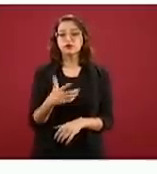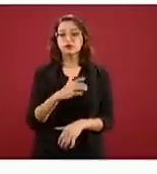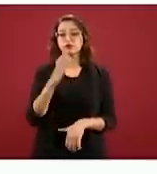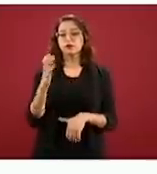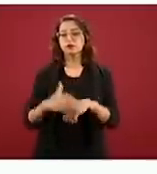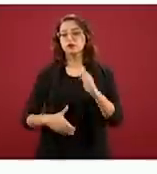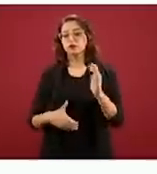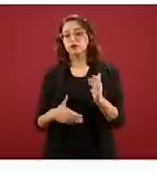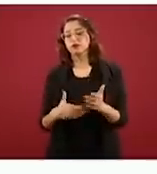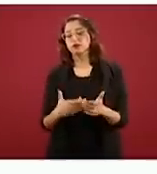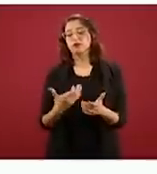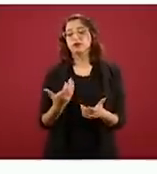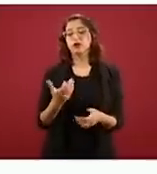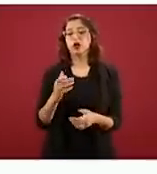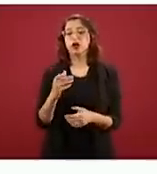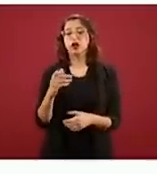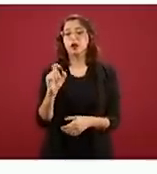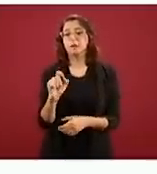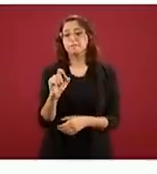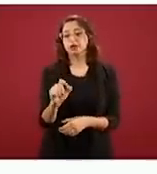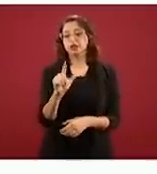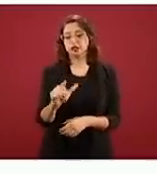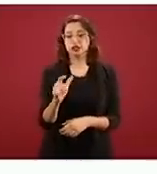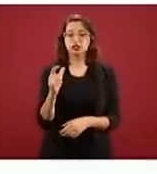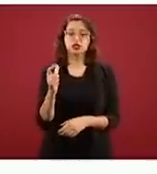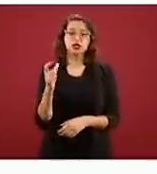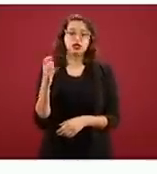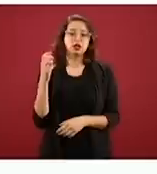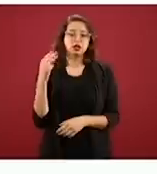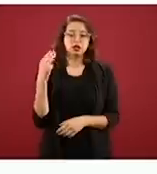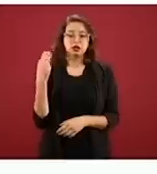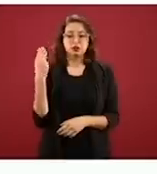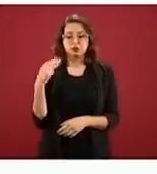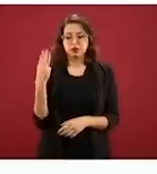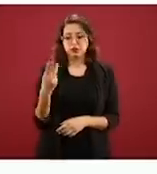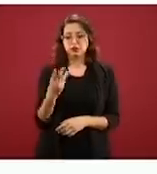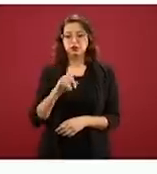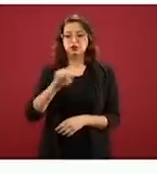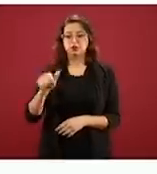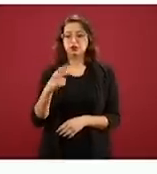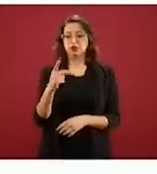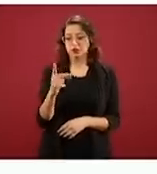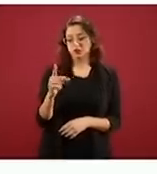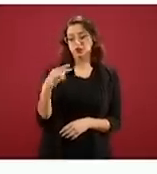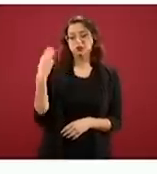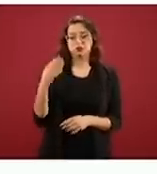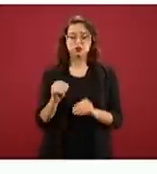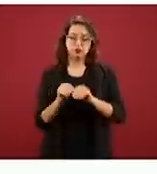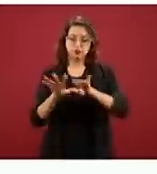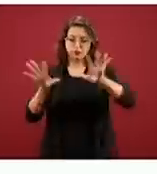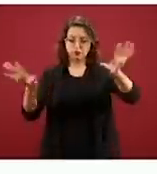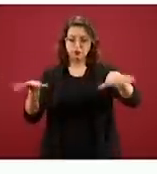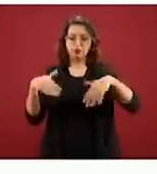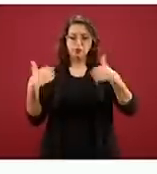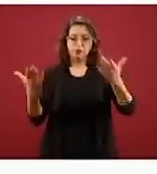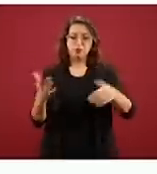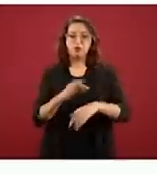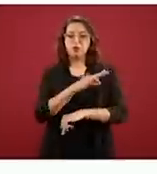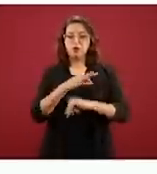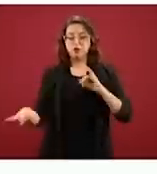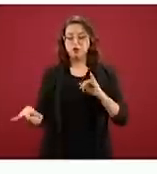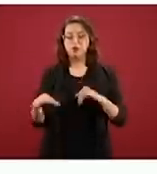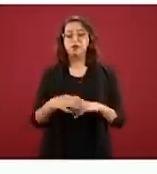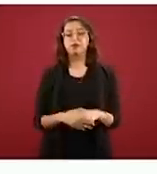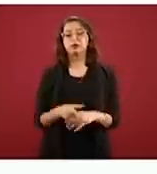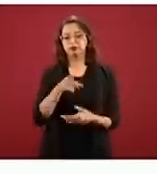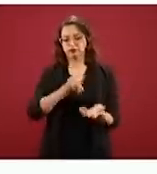culmina su curso de formación el 27 de marzo y será desplegado el 30 de marzo. Y el último escalón de